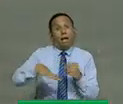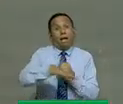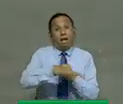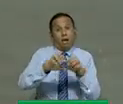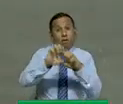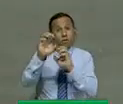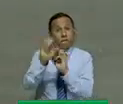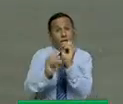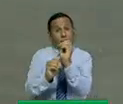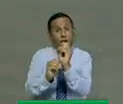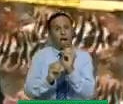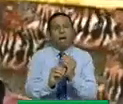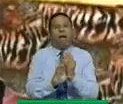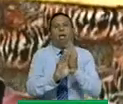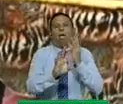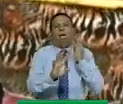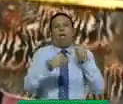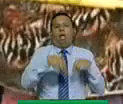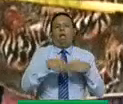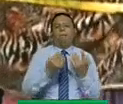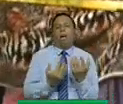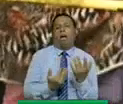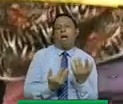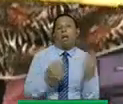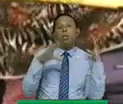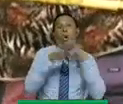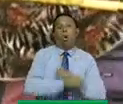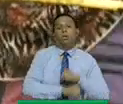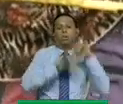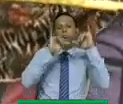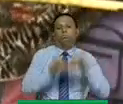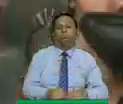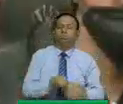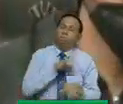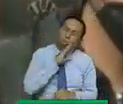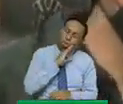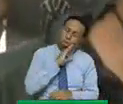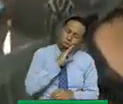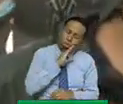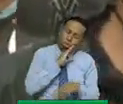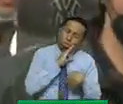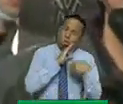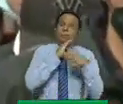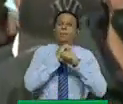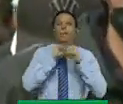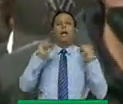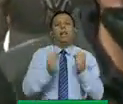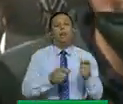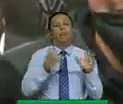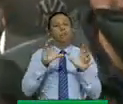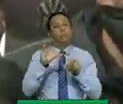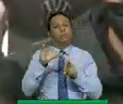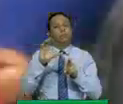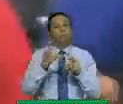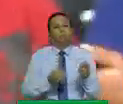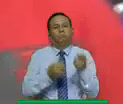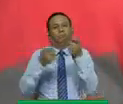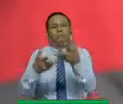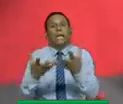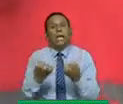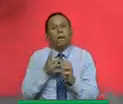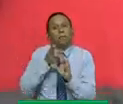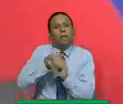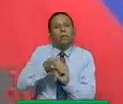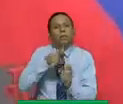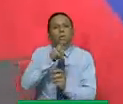Quito para poder estar entre los primeros y postularse a las 200 plazas de empleo que abrió la institución. Desde las 5